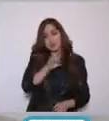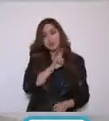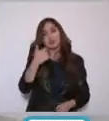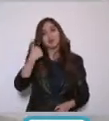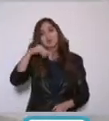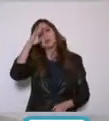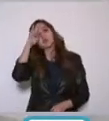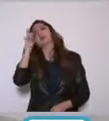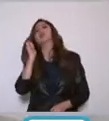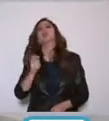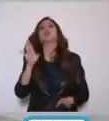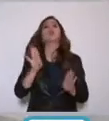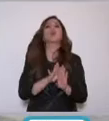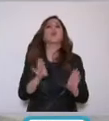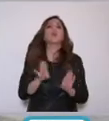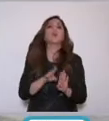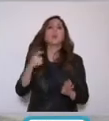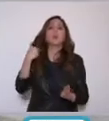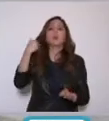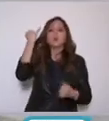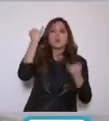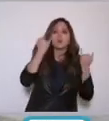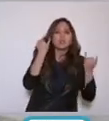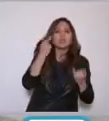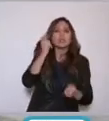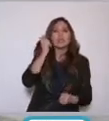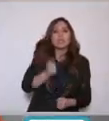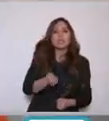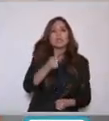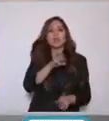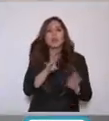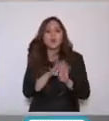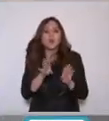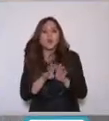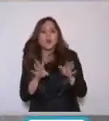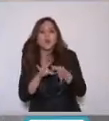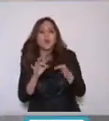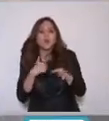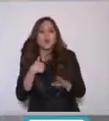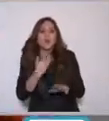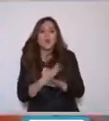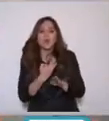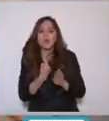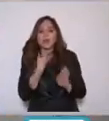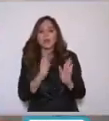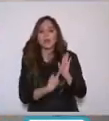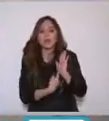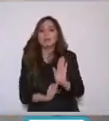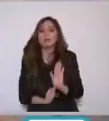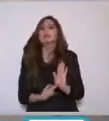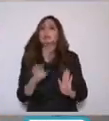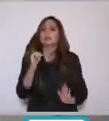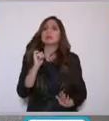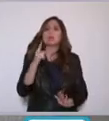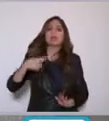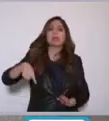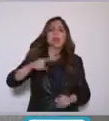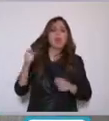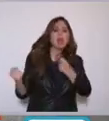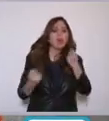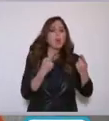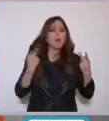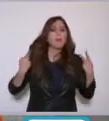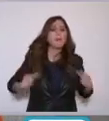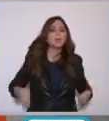podría ser un excelente sujeto de análisis sobre la efectividad Un conejillo de lo que les indias. quiero compartir el día de hoy. Y es que en efecto, muchas veces